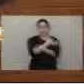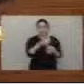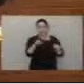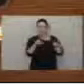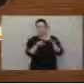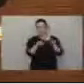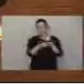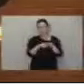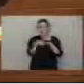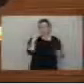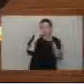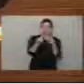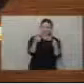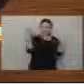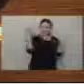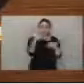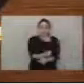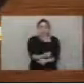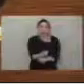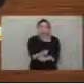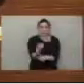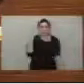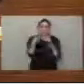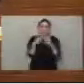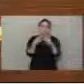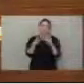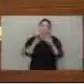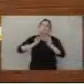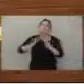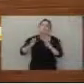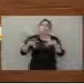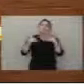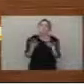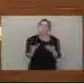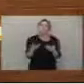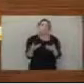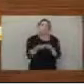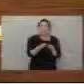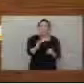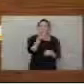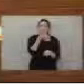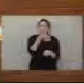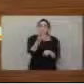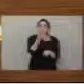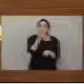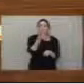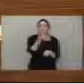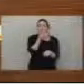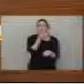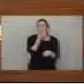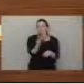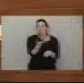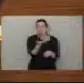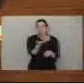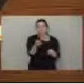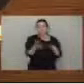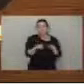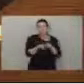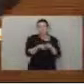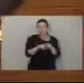evidencia su verdadera intención, que no es otra, la de sostener aquí un discurso estrafalario, ese que calificó del guadañazo